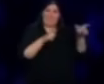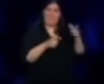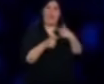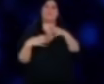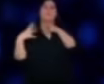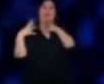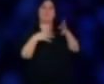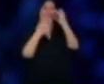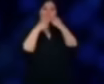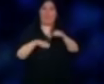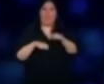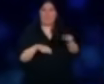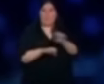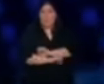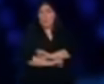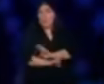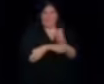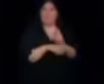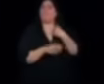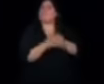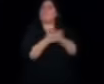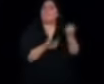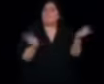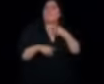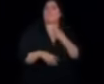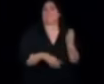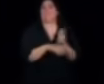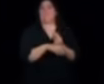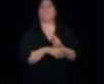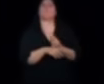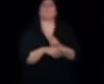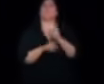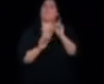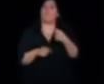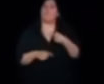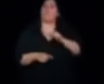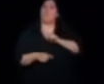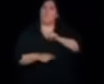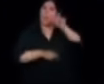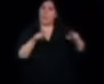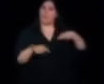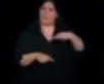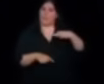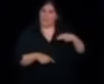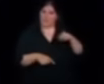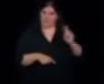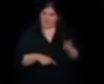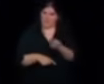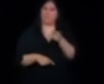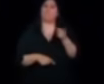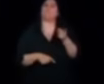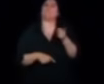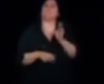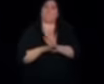si los socialistas supieran de economía, no serían socialistas. Esto en una crítica a Bergman, que bueno, ahí lo teníamos a Sergio